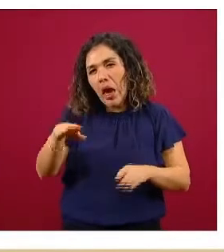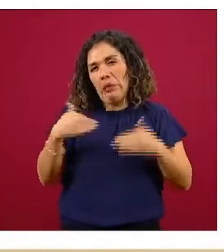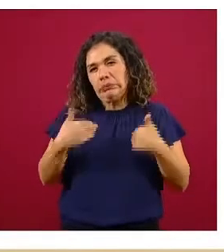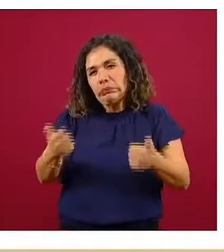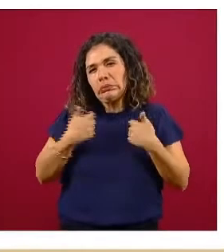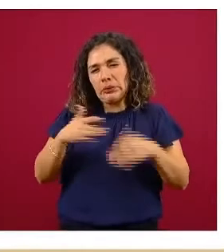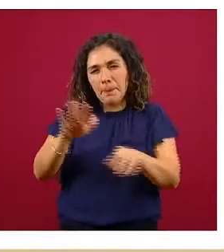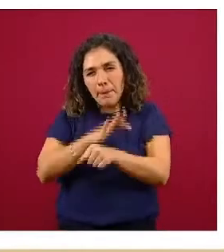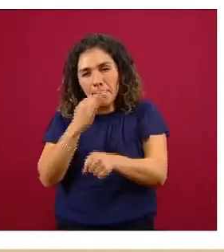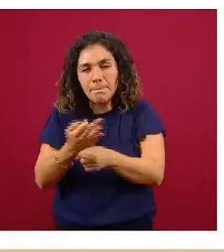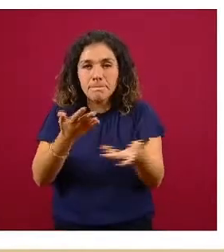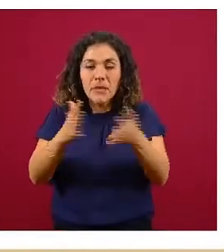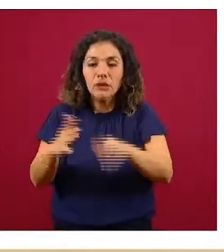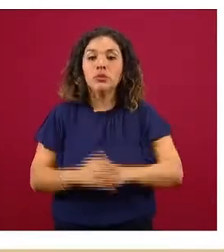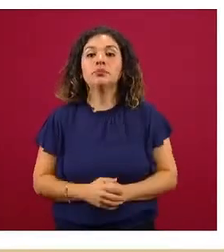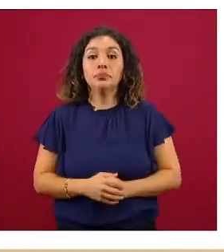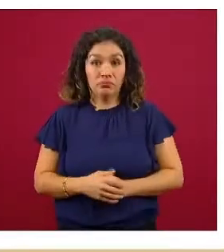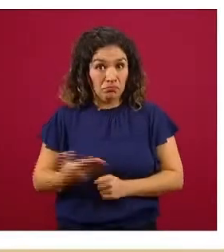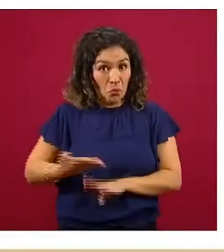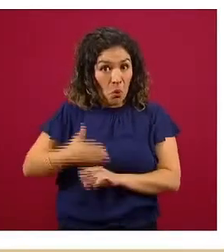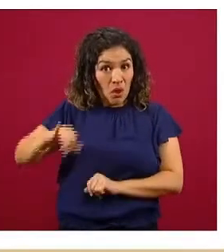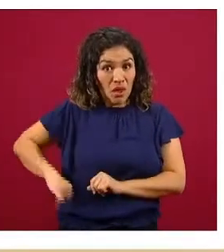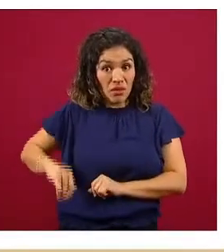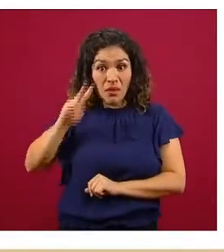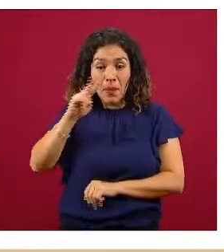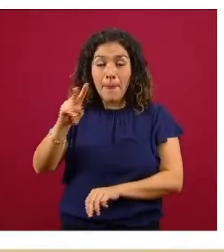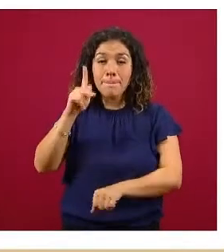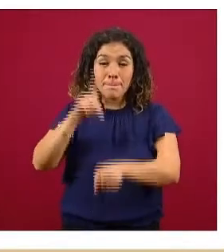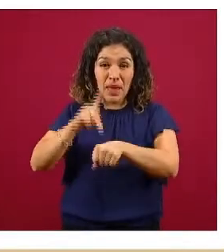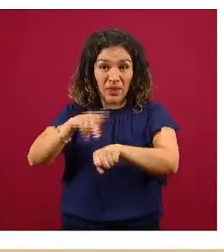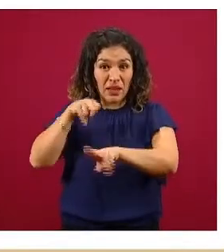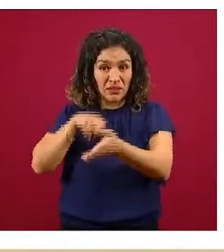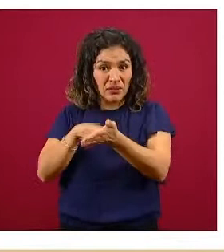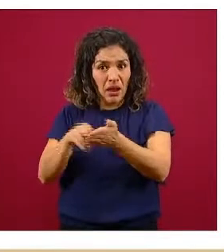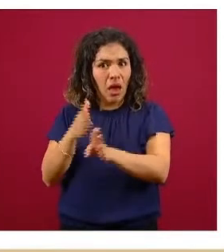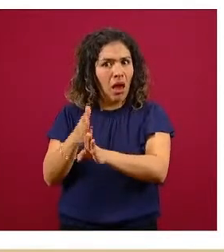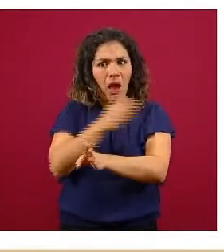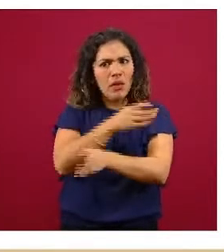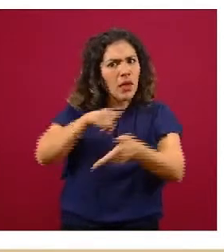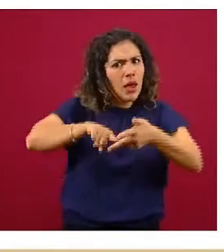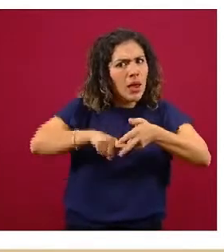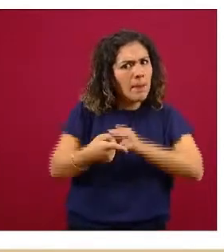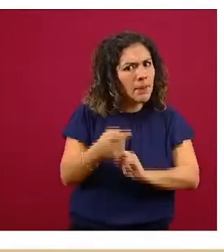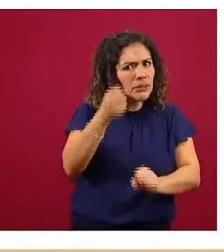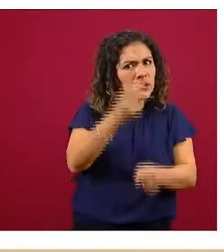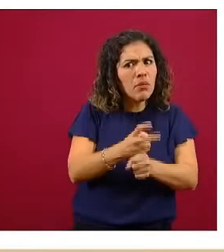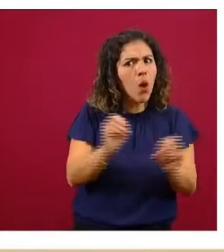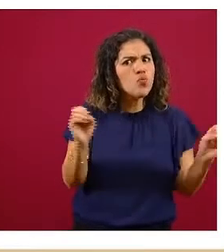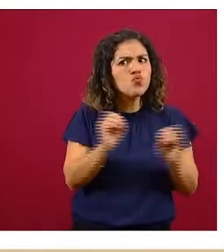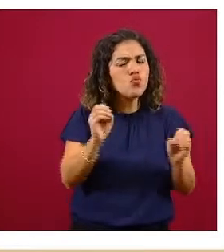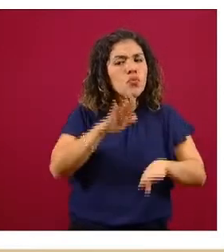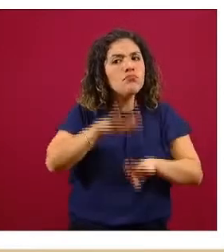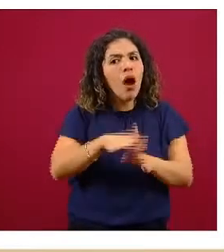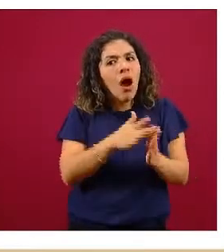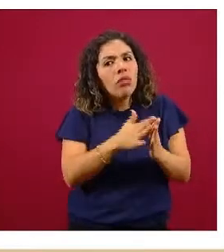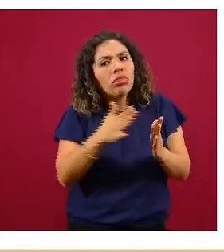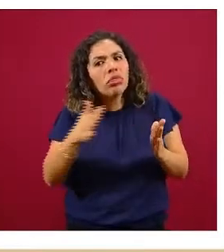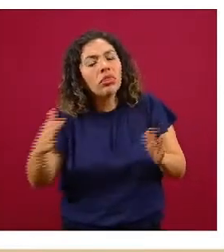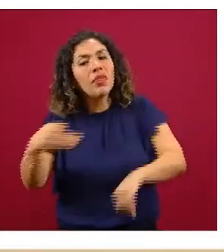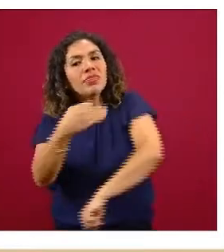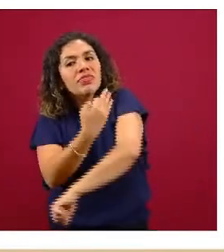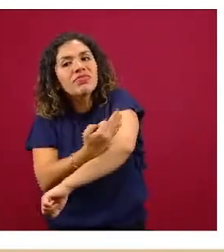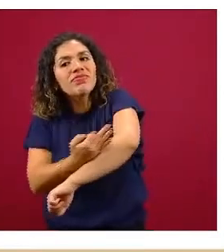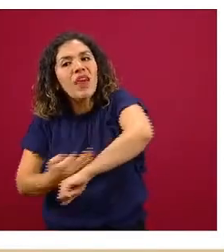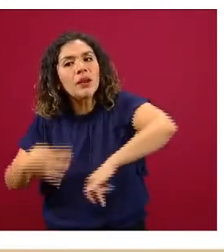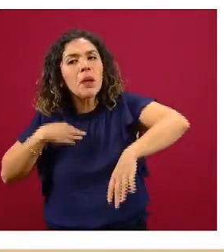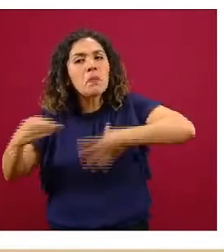posible a la realidad. Interesante porque vemos que Piedras Negras no tenía un inicio temprano, es más bien una transmisión